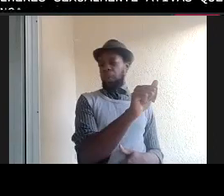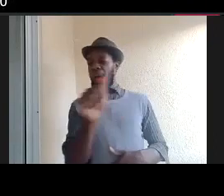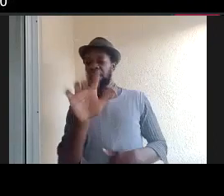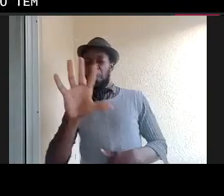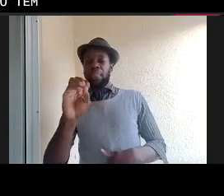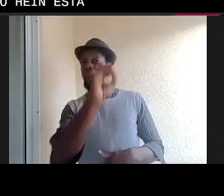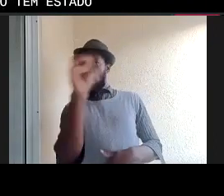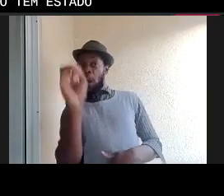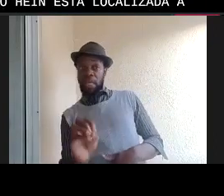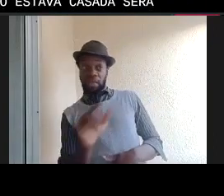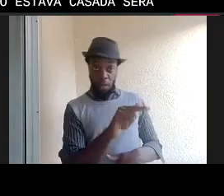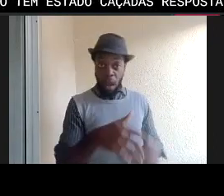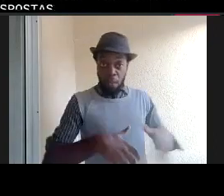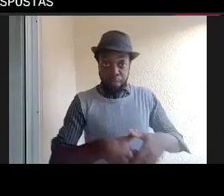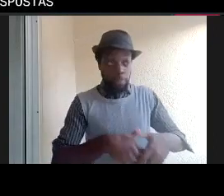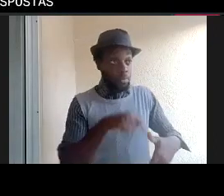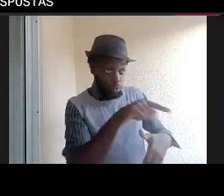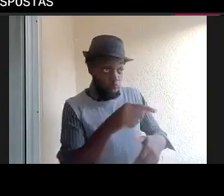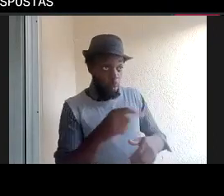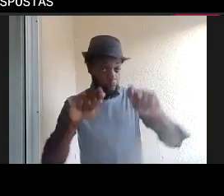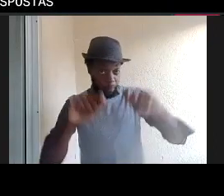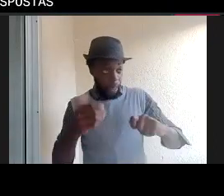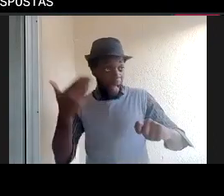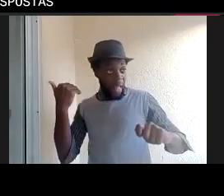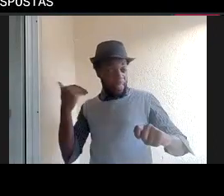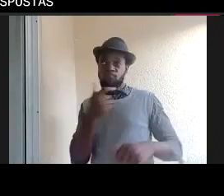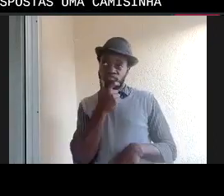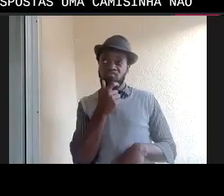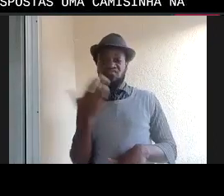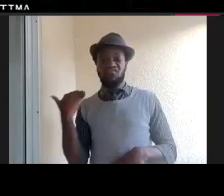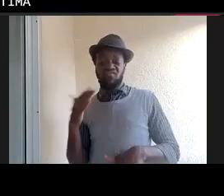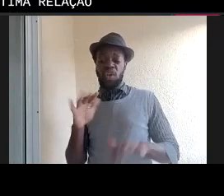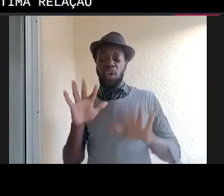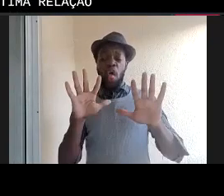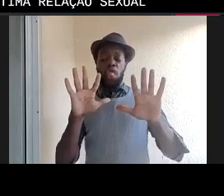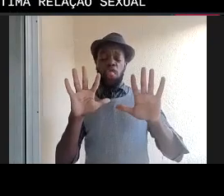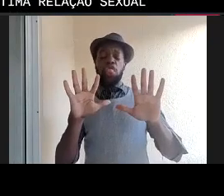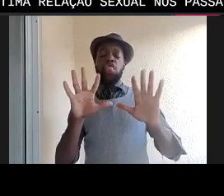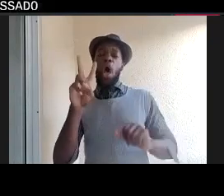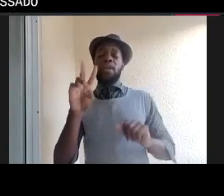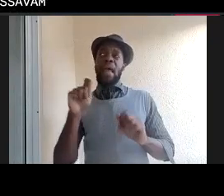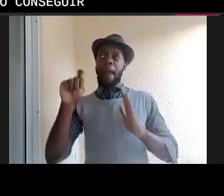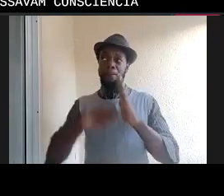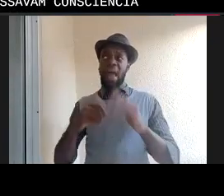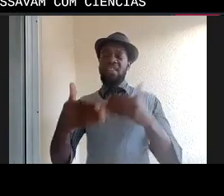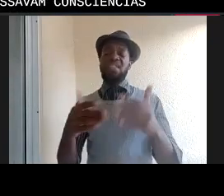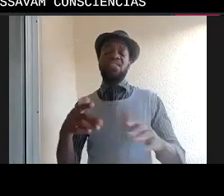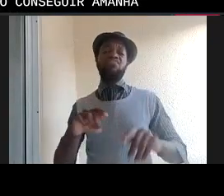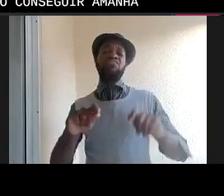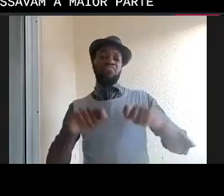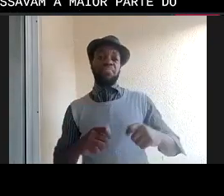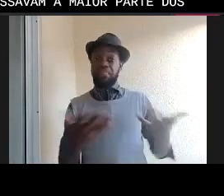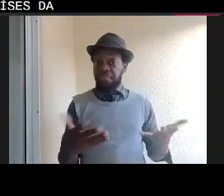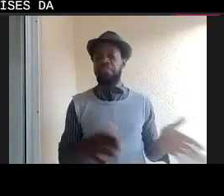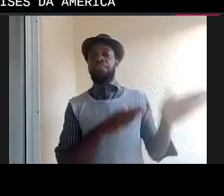un condón en la última relación sexual en los pasados 12 meses. En la mayor parte de los países de América Latina y el Caribe, el uso